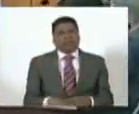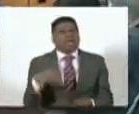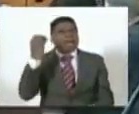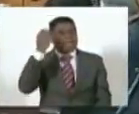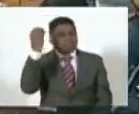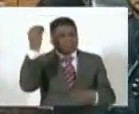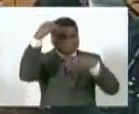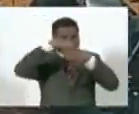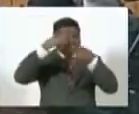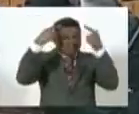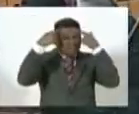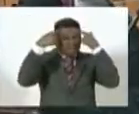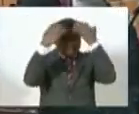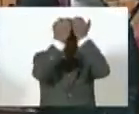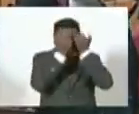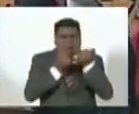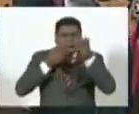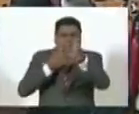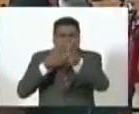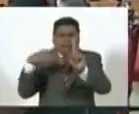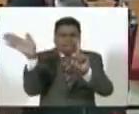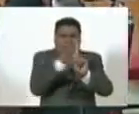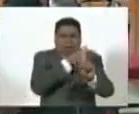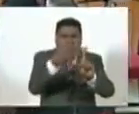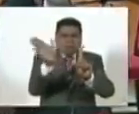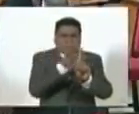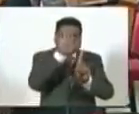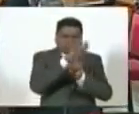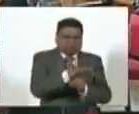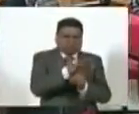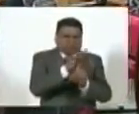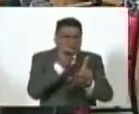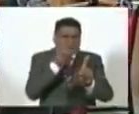a torturar al pueblo.